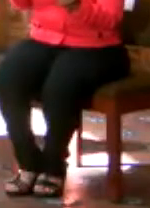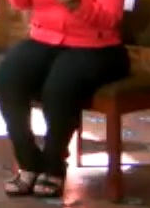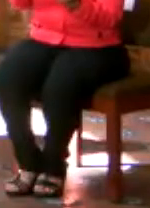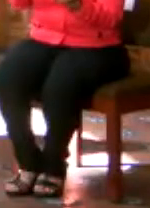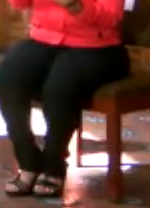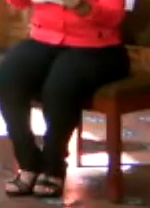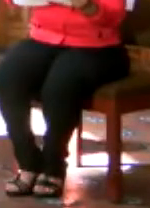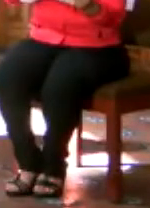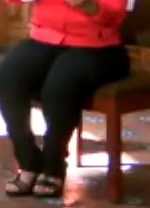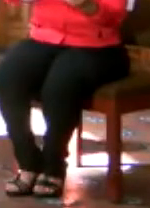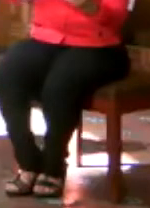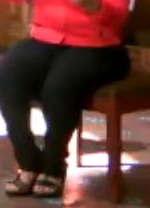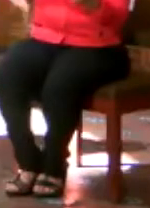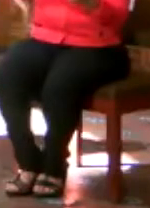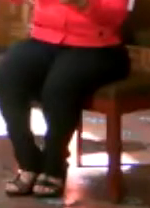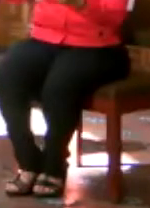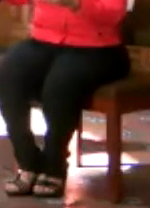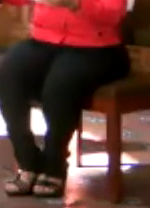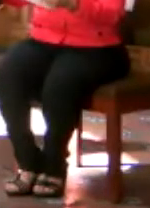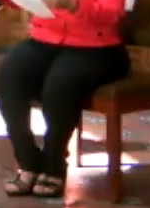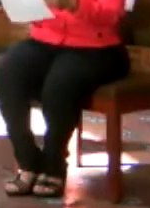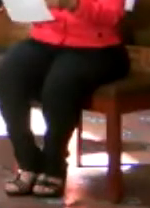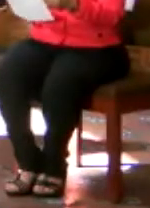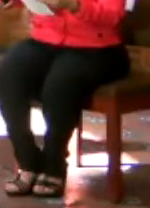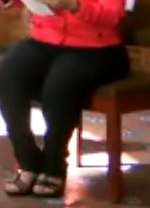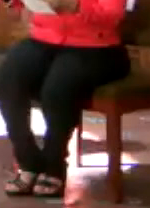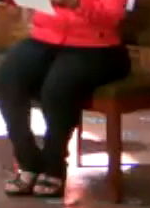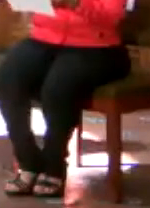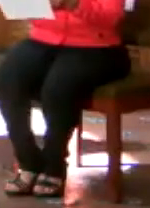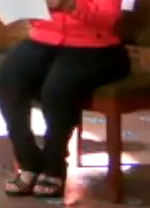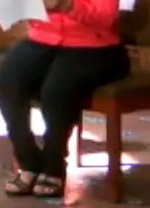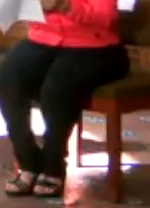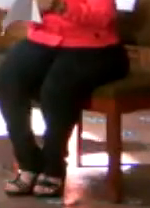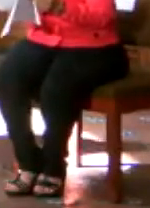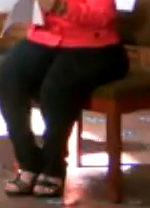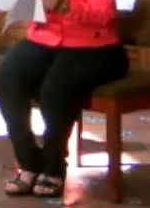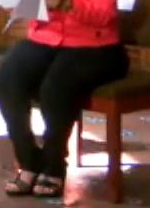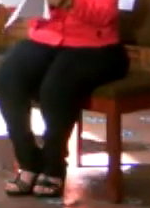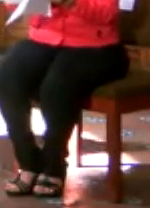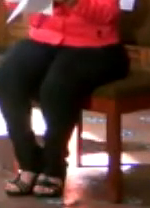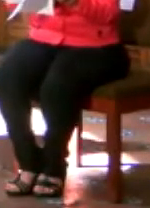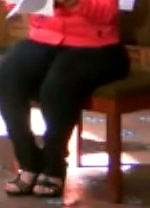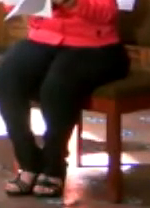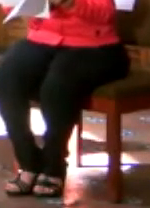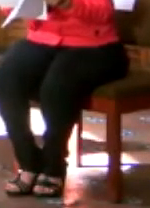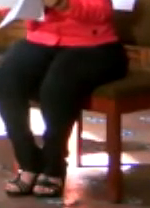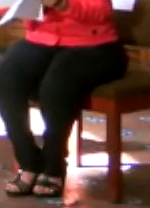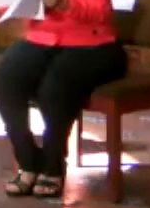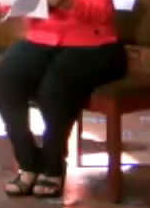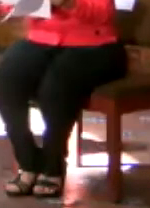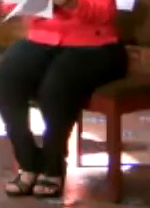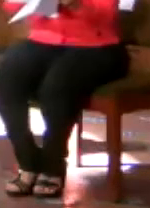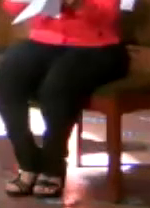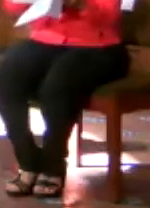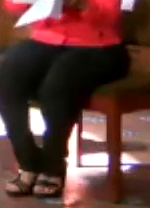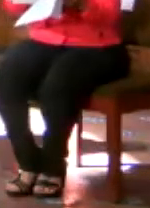Nos acompaña también la doctora Gabriela Benzábal Bermúdez, licenciada en Derecho por